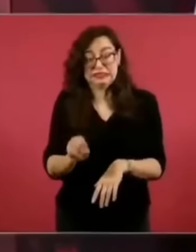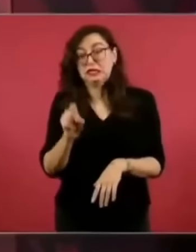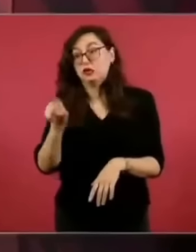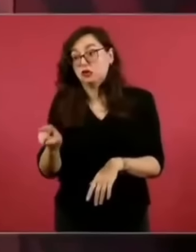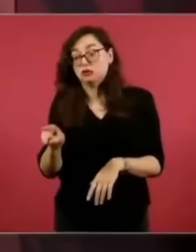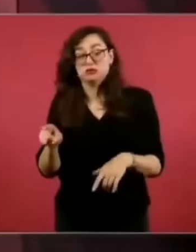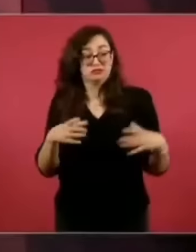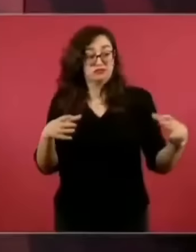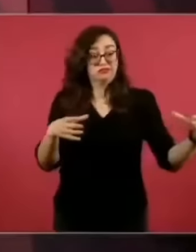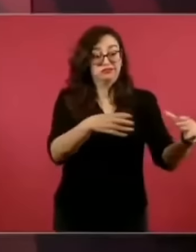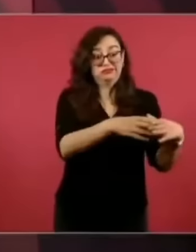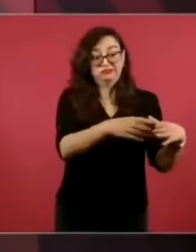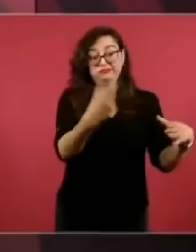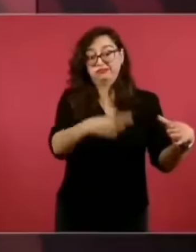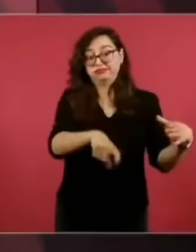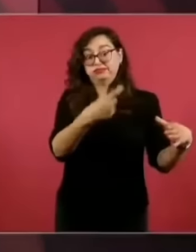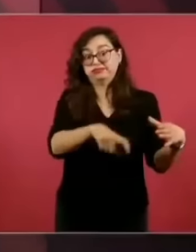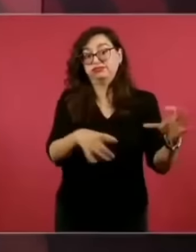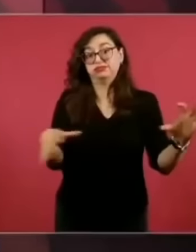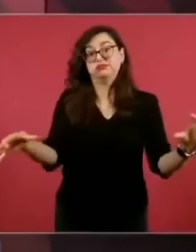la oligarquía,